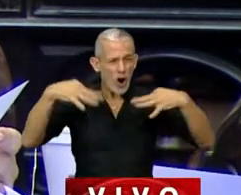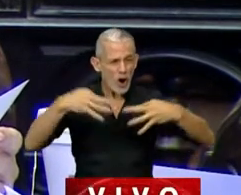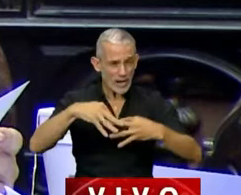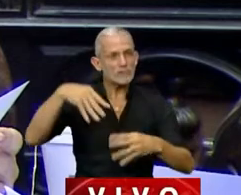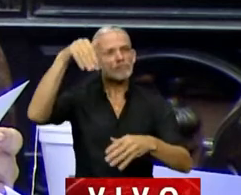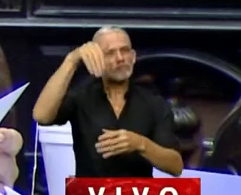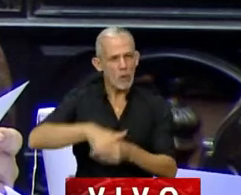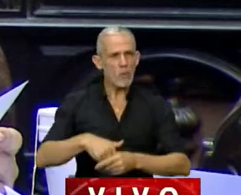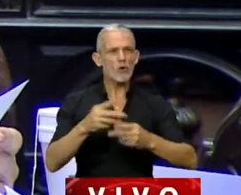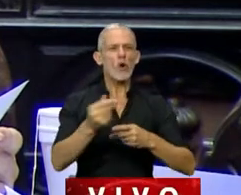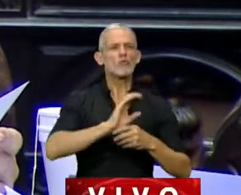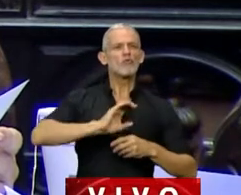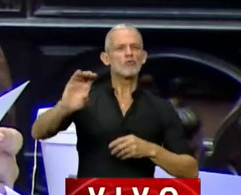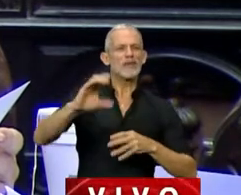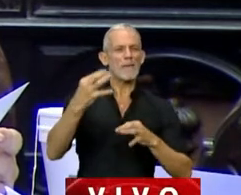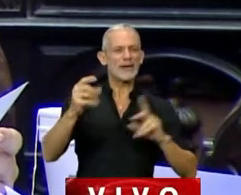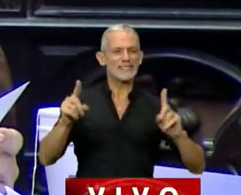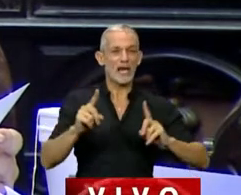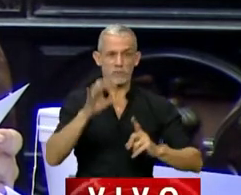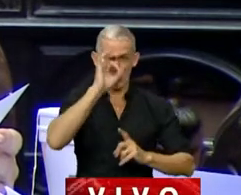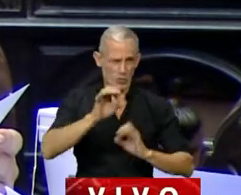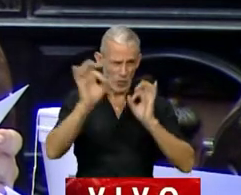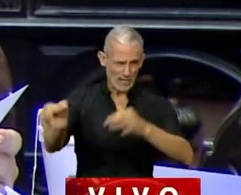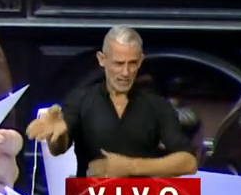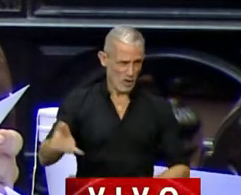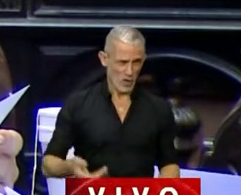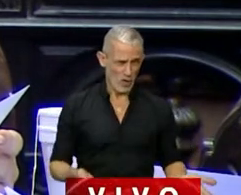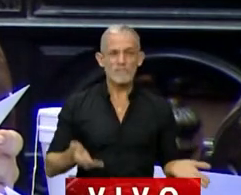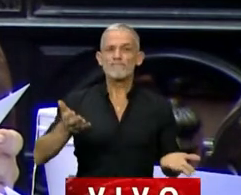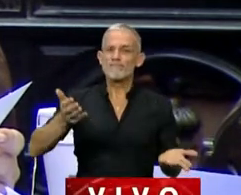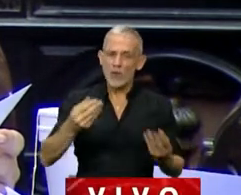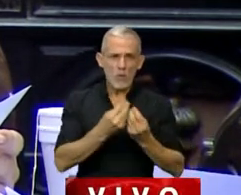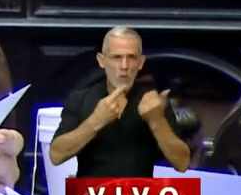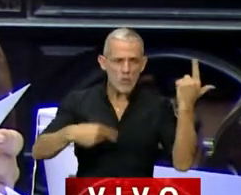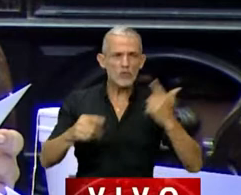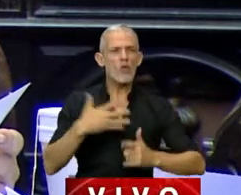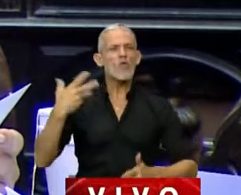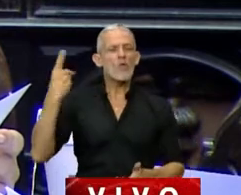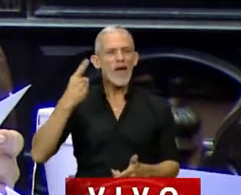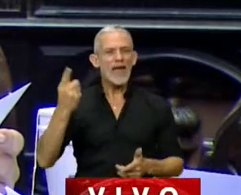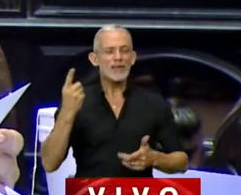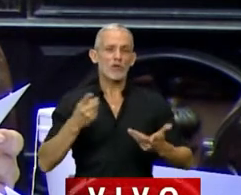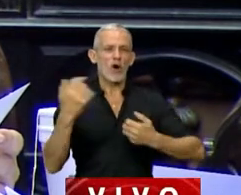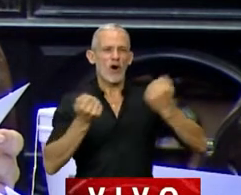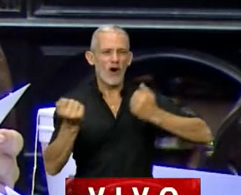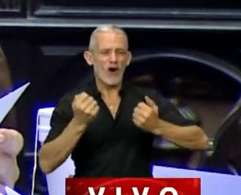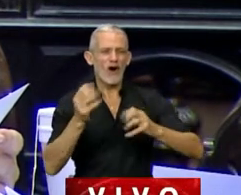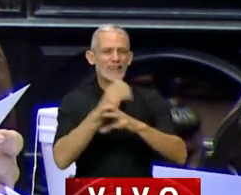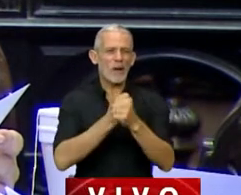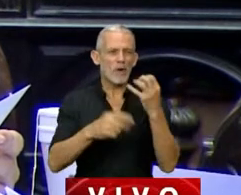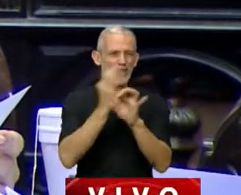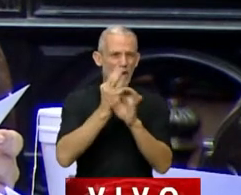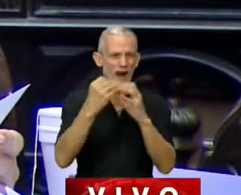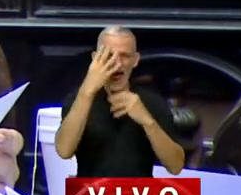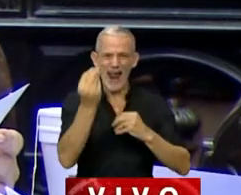votó un subsidio especial que nunca les llegó. Muchísimos dueños o conductores de transportes